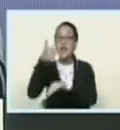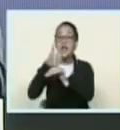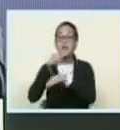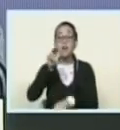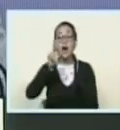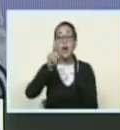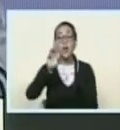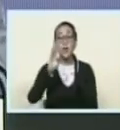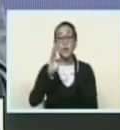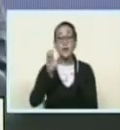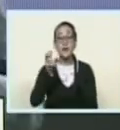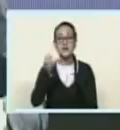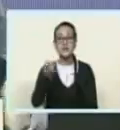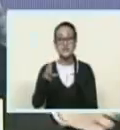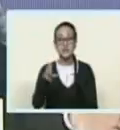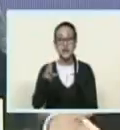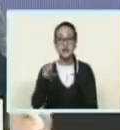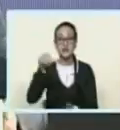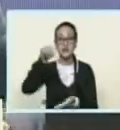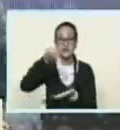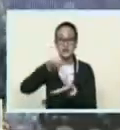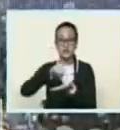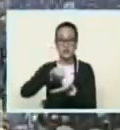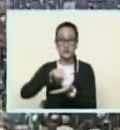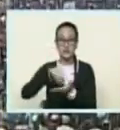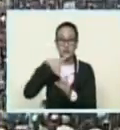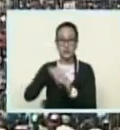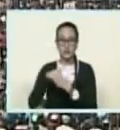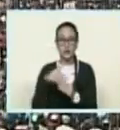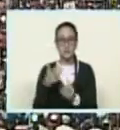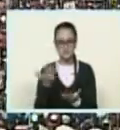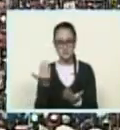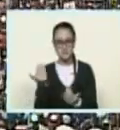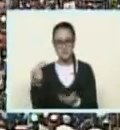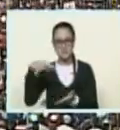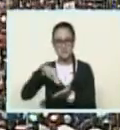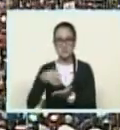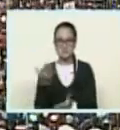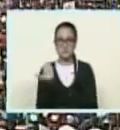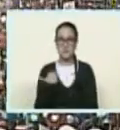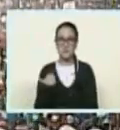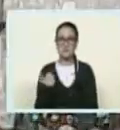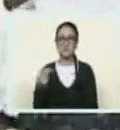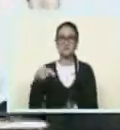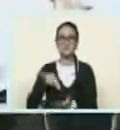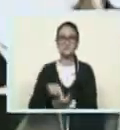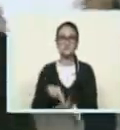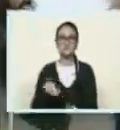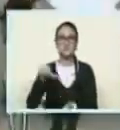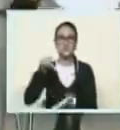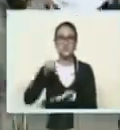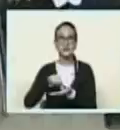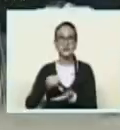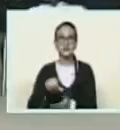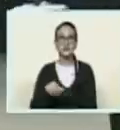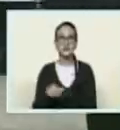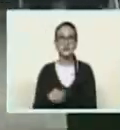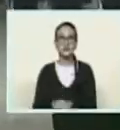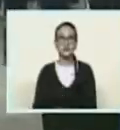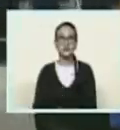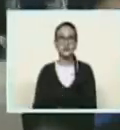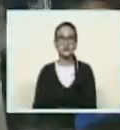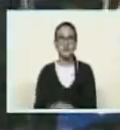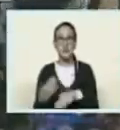VCH, del Centro Electoral, ven acá a mi lado, por favor, del Centro Electoral, base